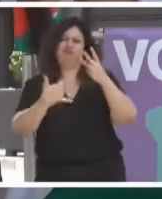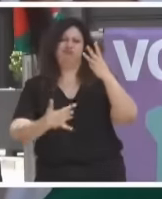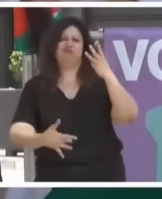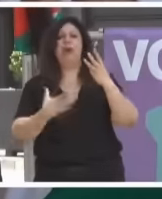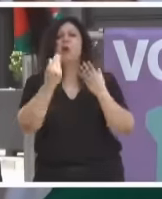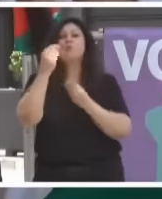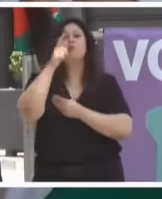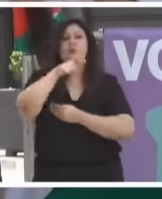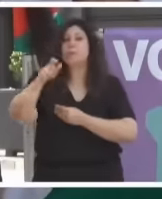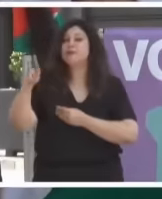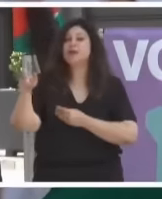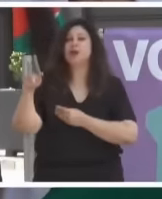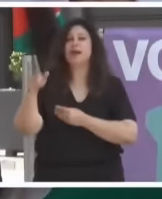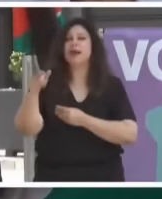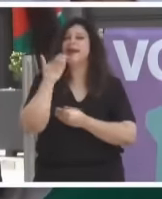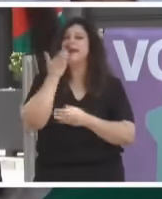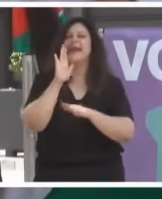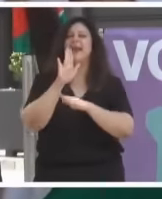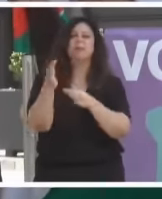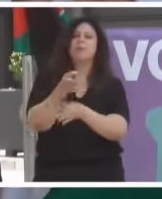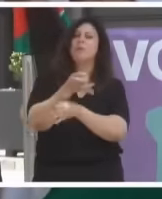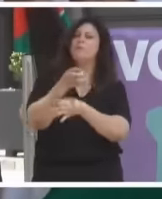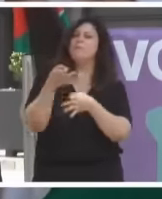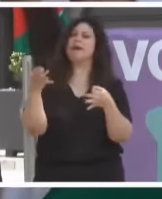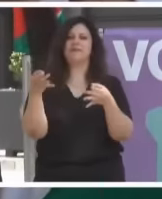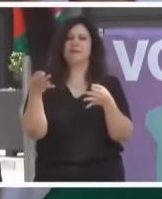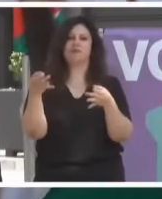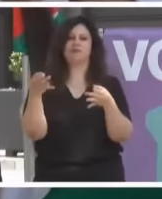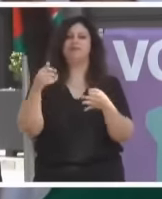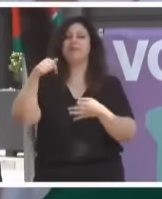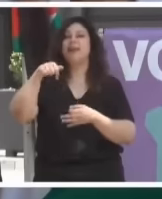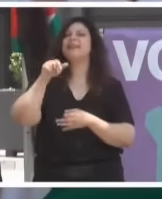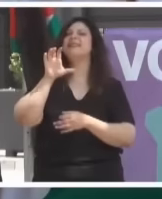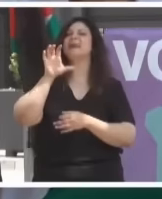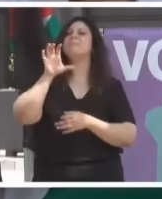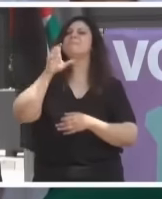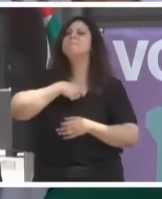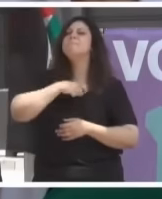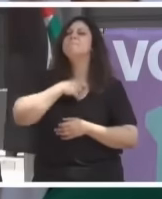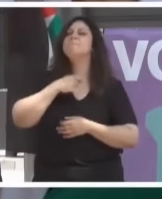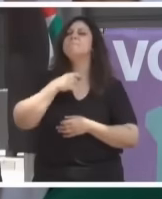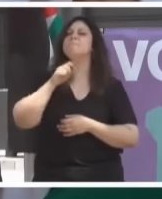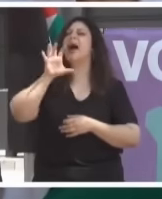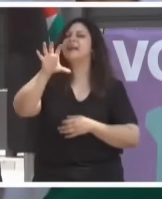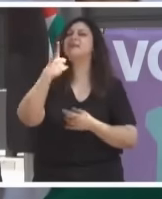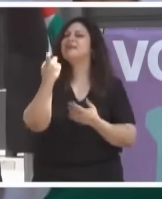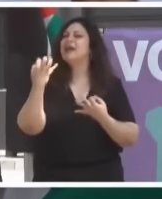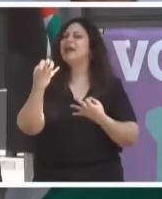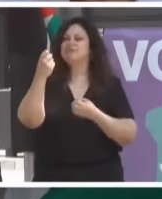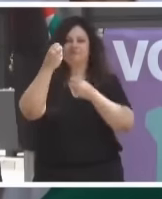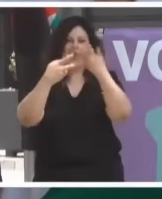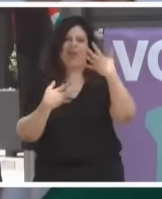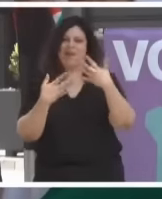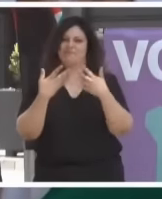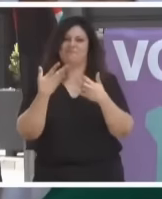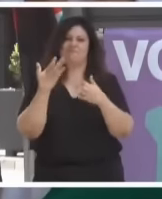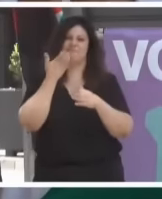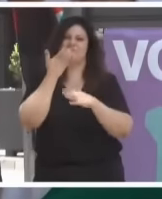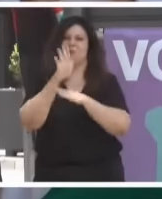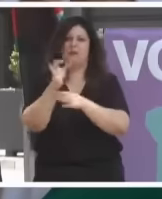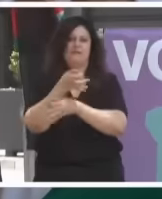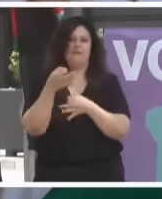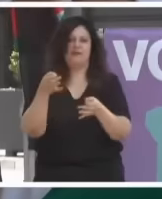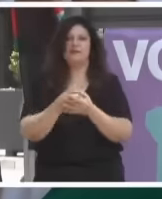muchísima gente que refleja muy bien lo que necesita este país. Y después, una Europa